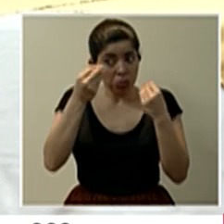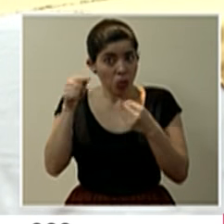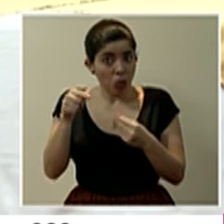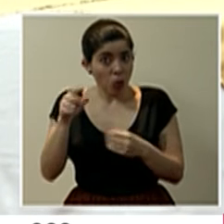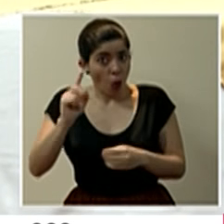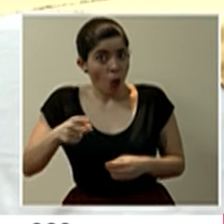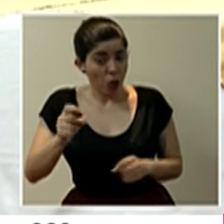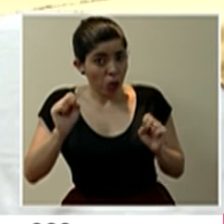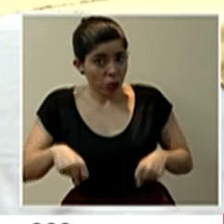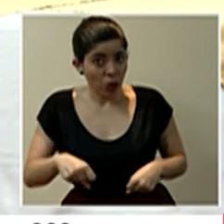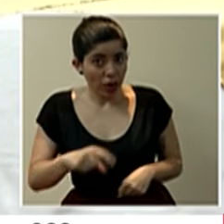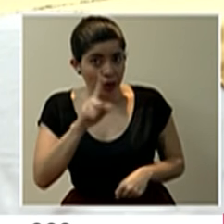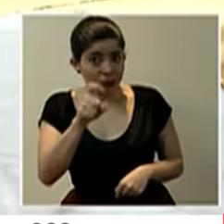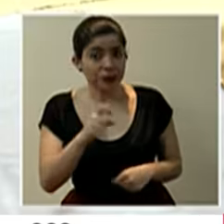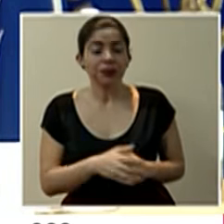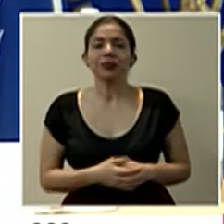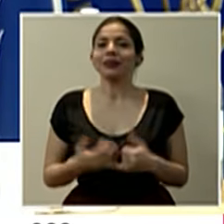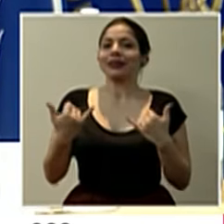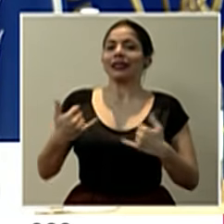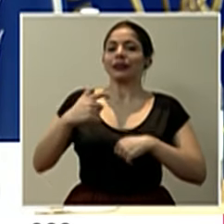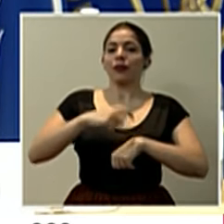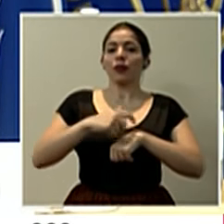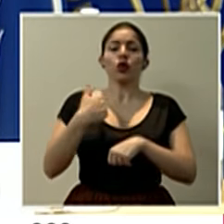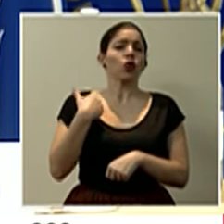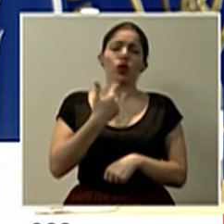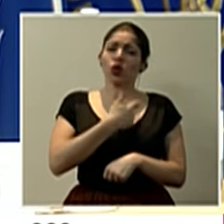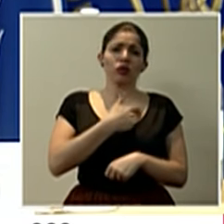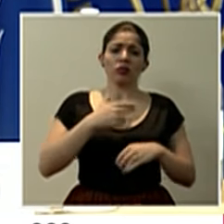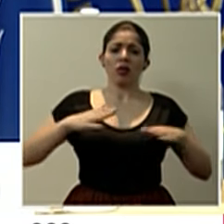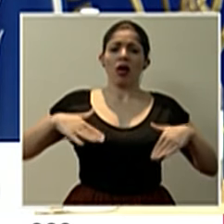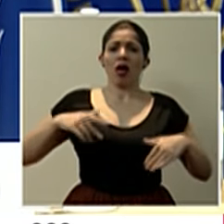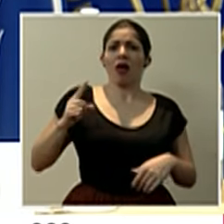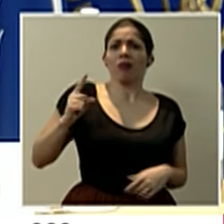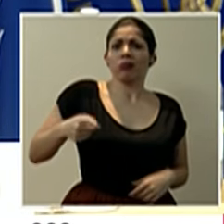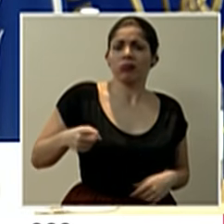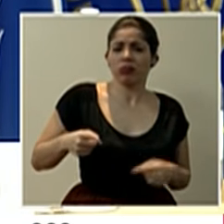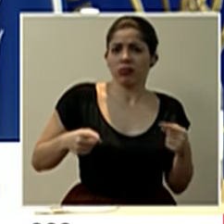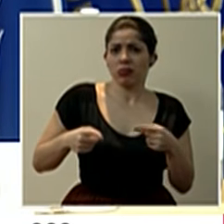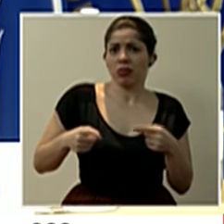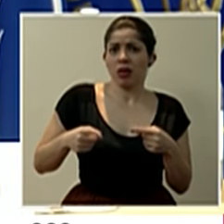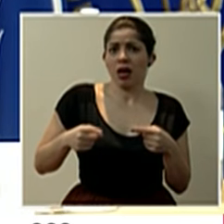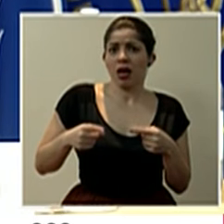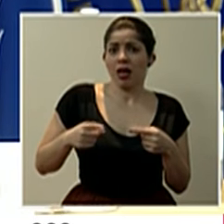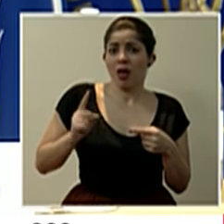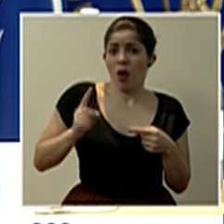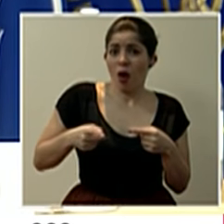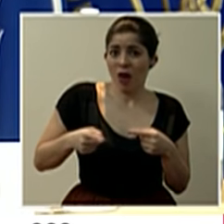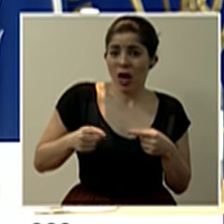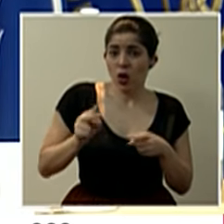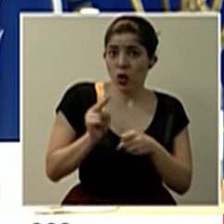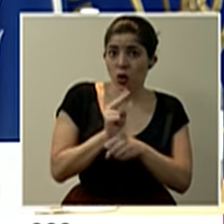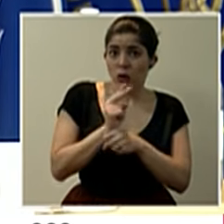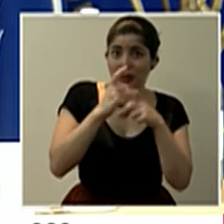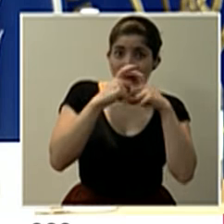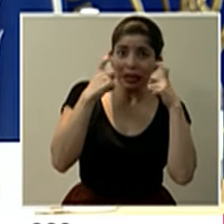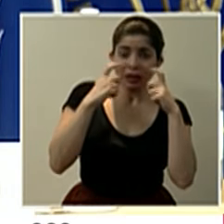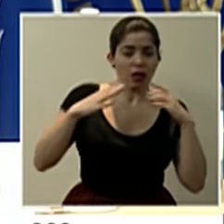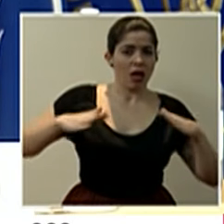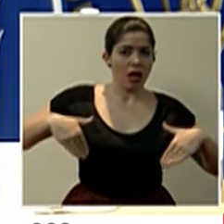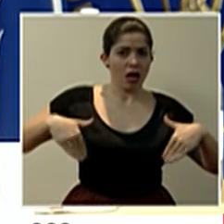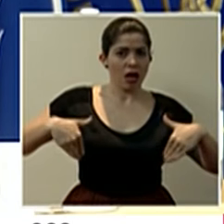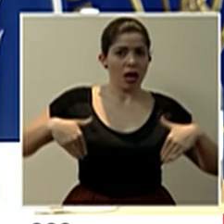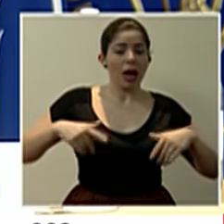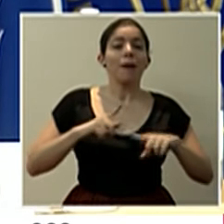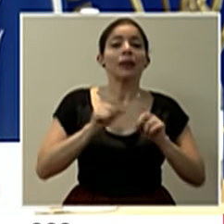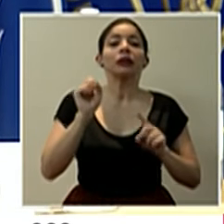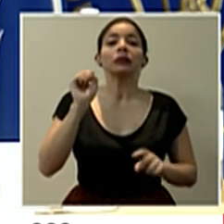sea obligatoria? Bueno, en este momento nosotros no hemos dado la directriz de la obligatoriedad de usar o no la mascarilla. Lo